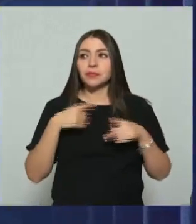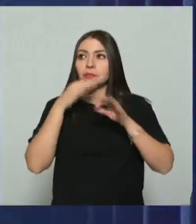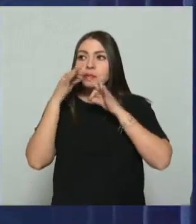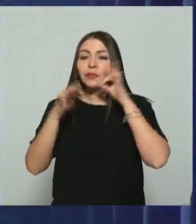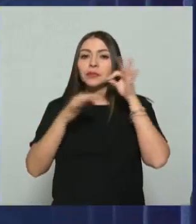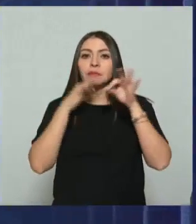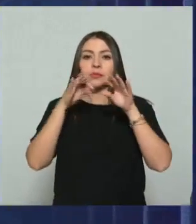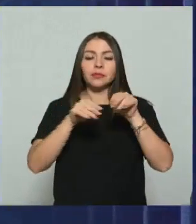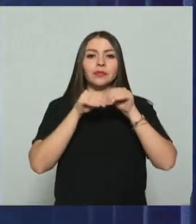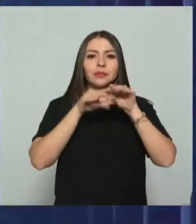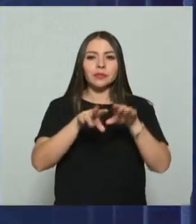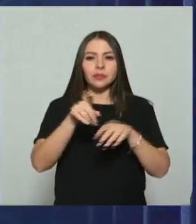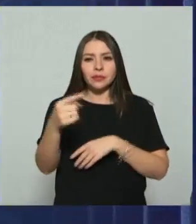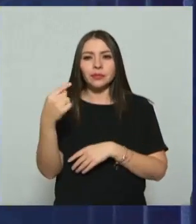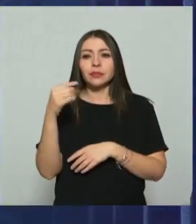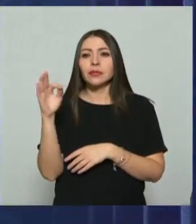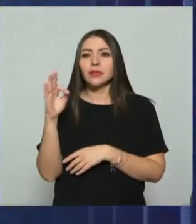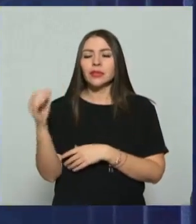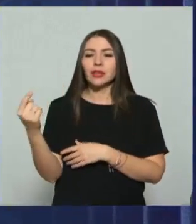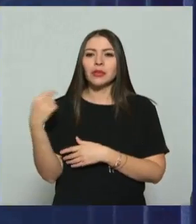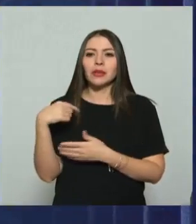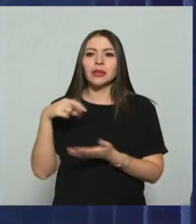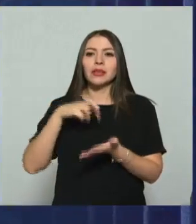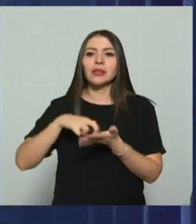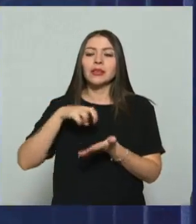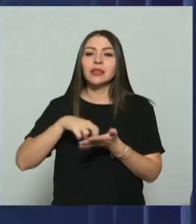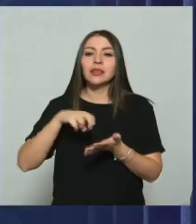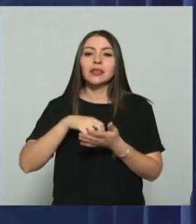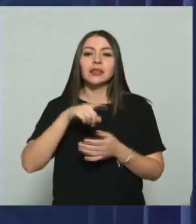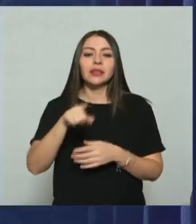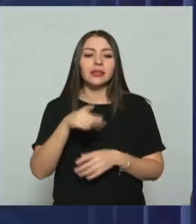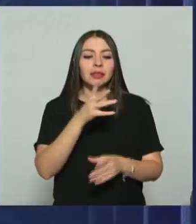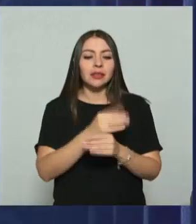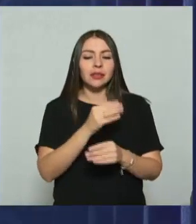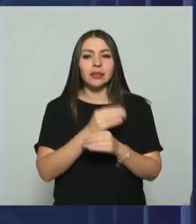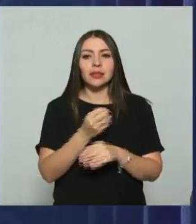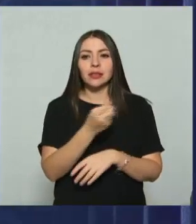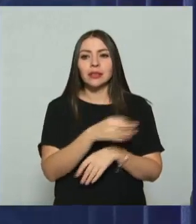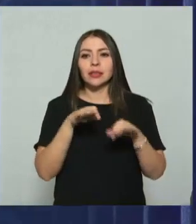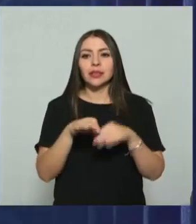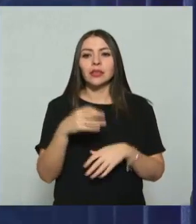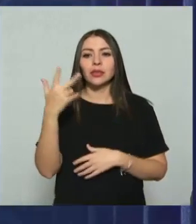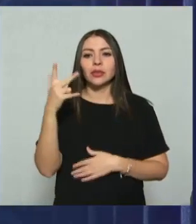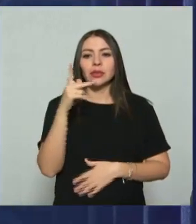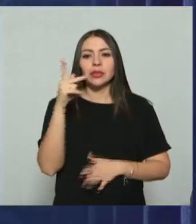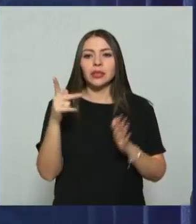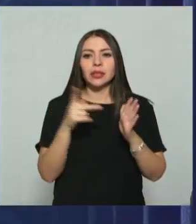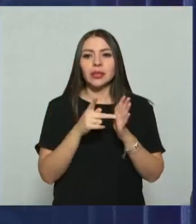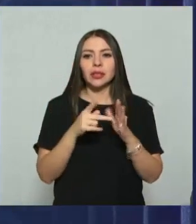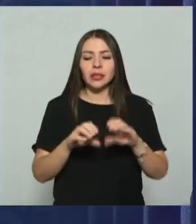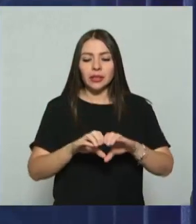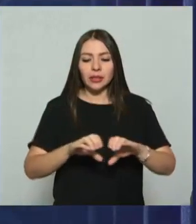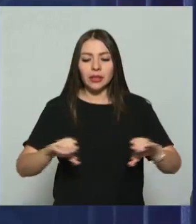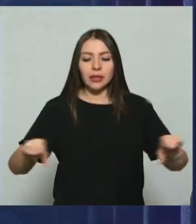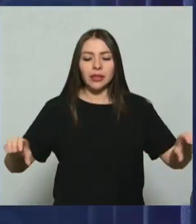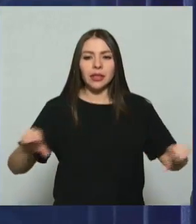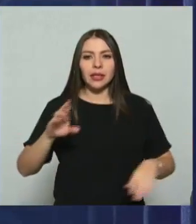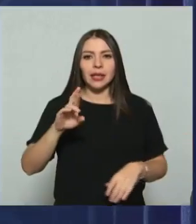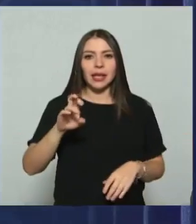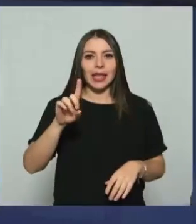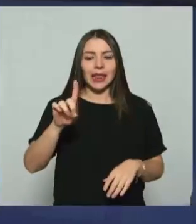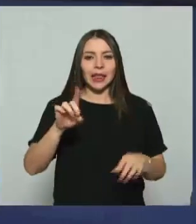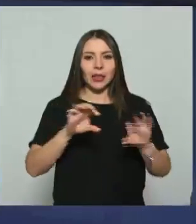no tenemos el dato preciso. Es una rehabilitación en donde se están trabajando 8 kilómetros de la red de tubería, ¿cierto?